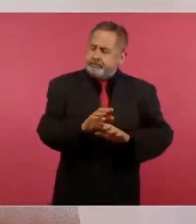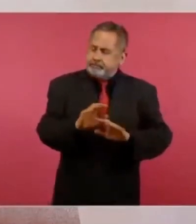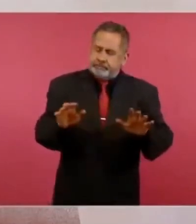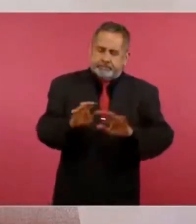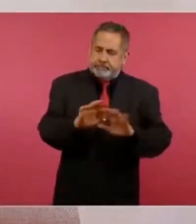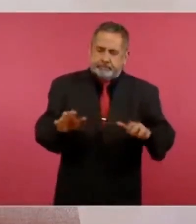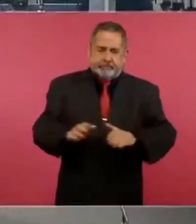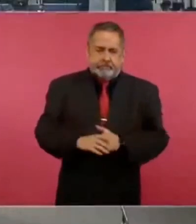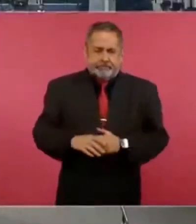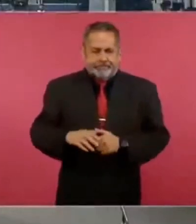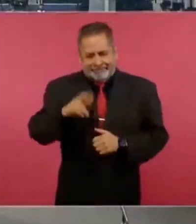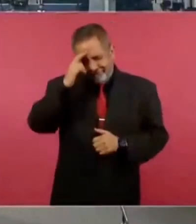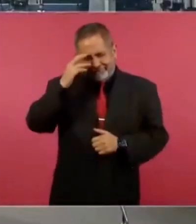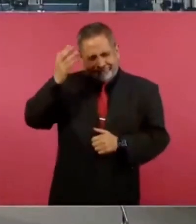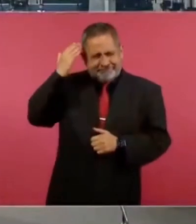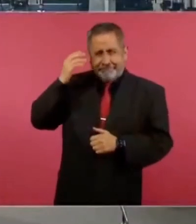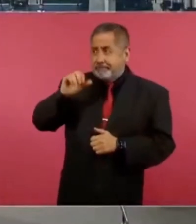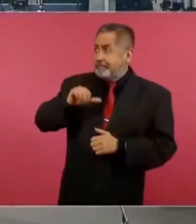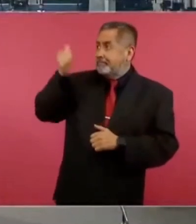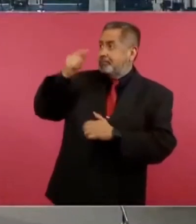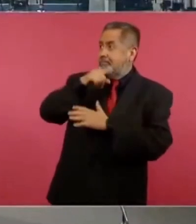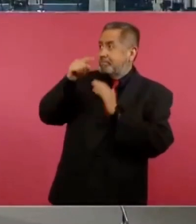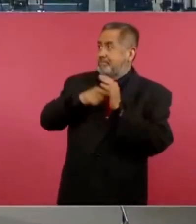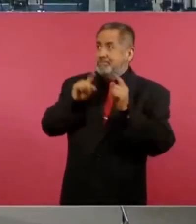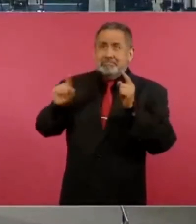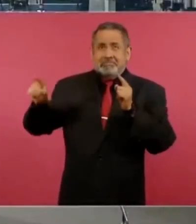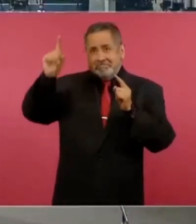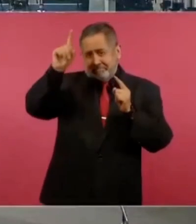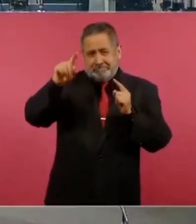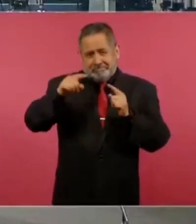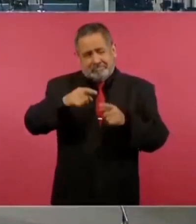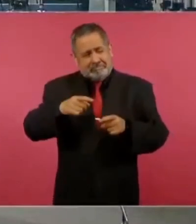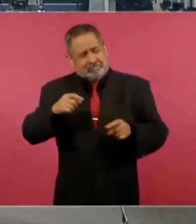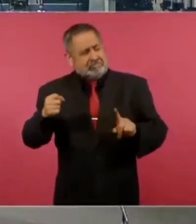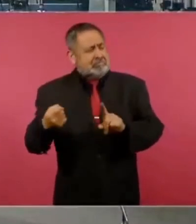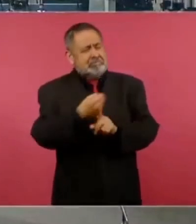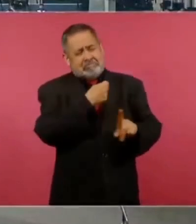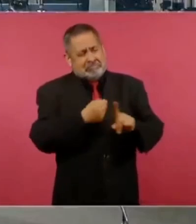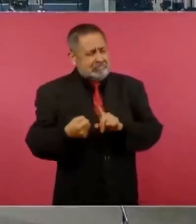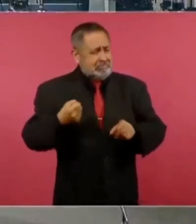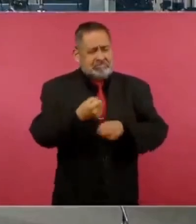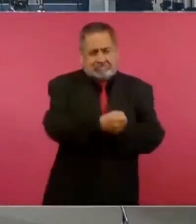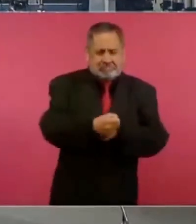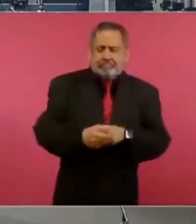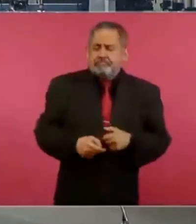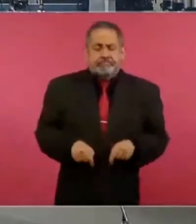Esas imágenes que se ven de otras partes golpeando,